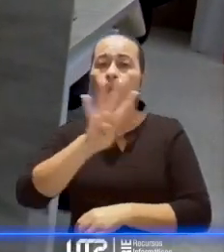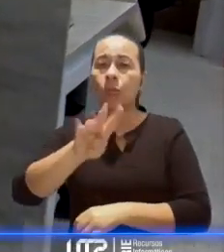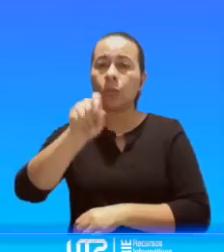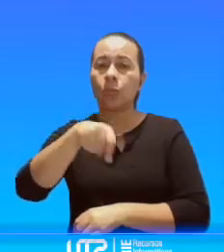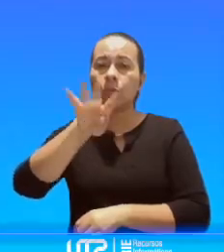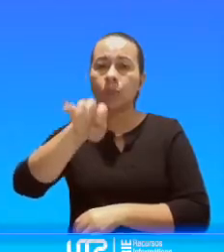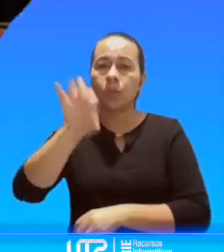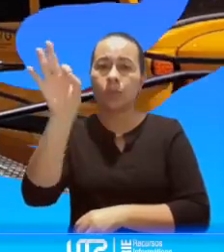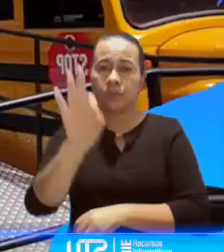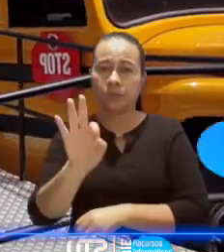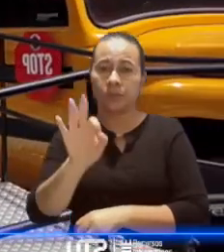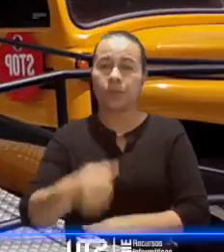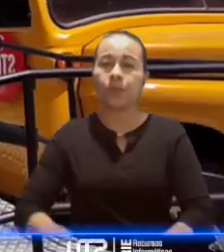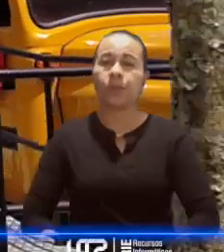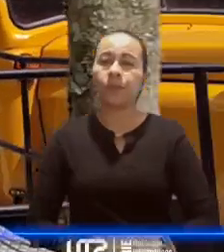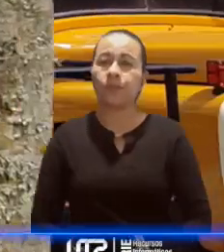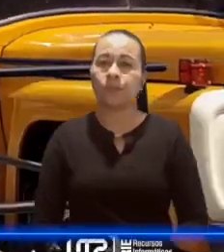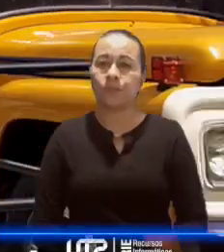44,9%.